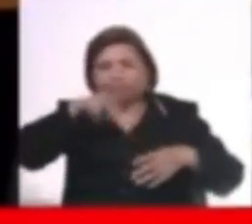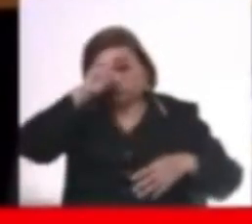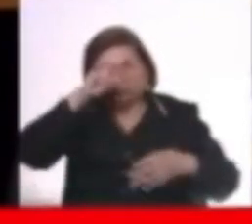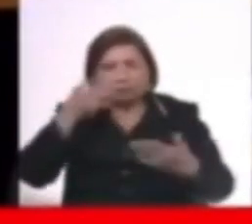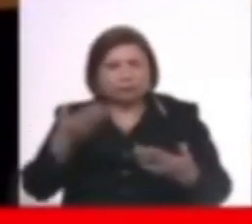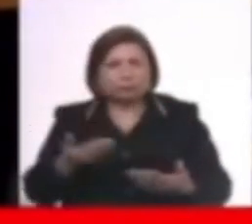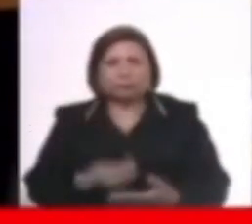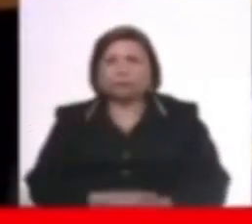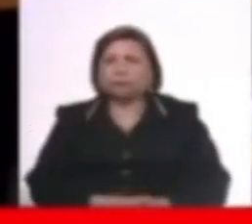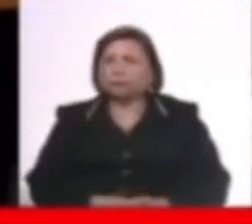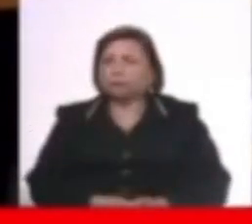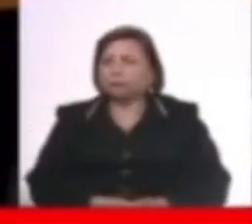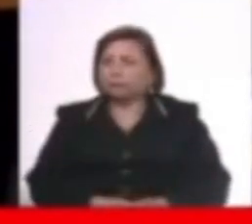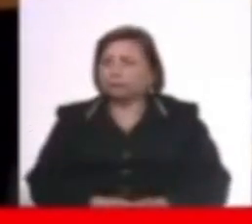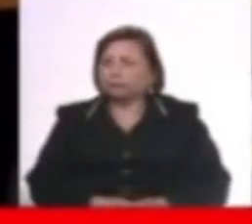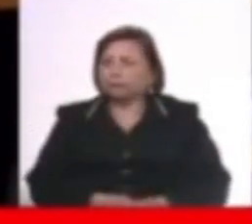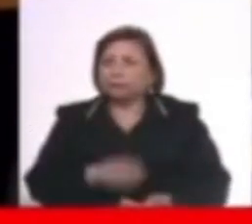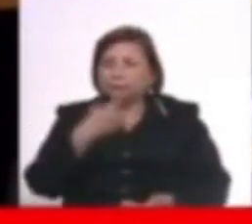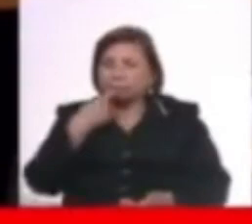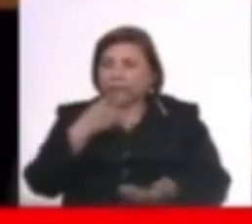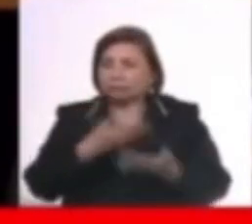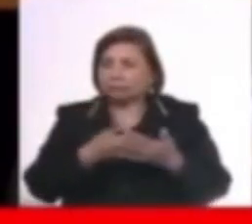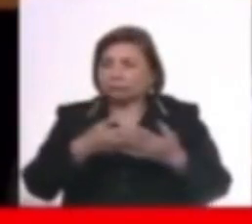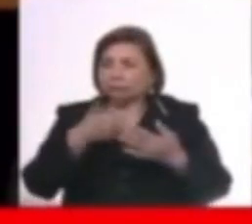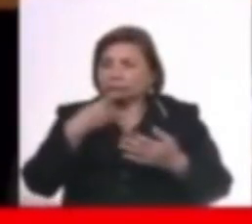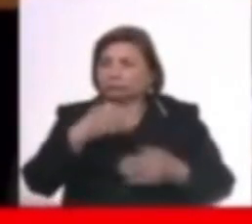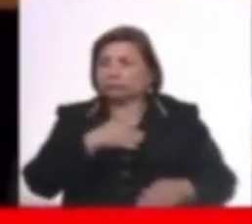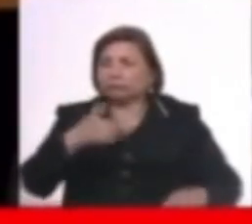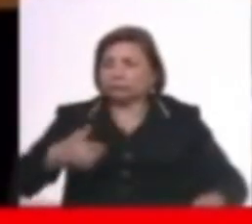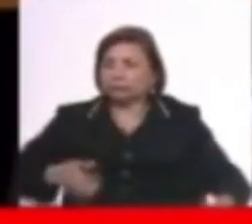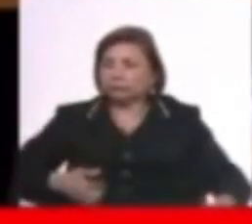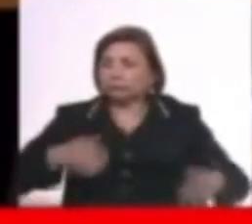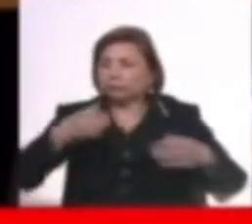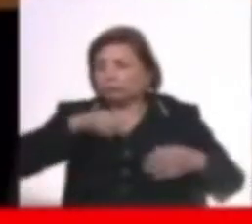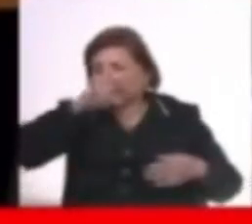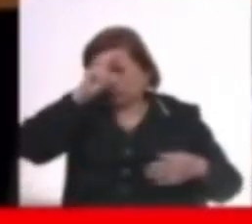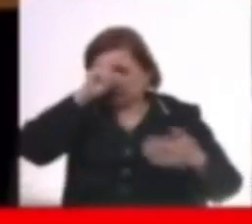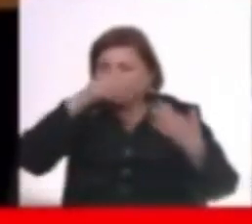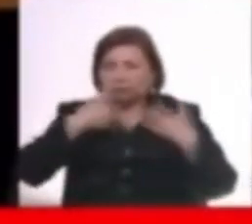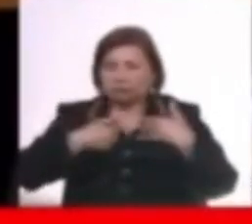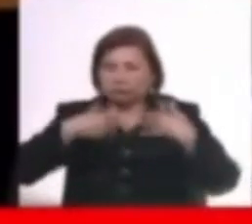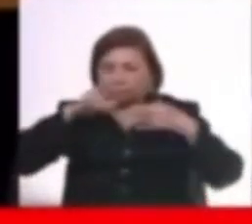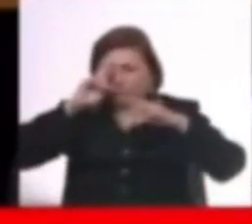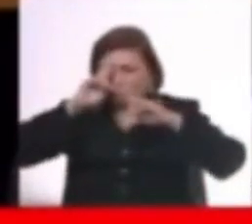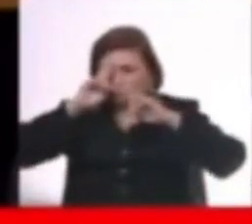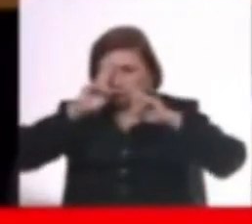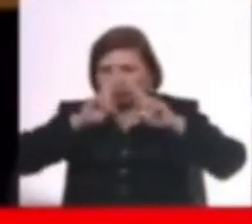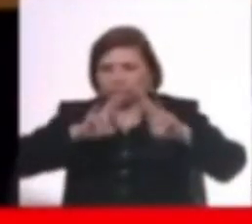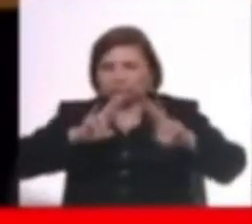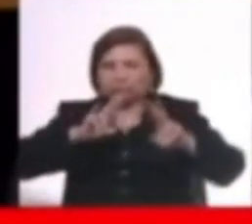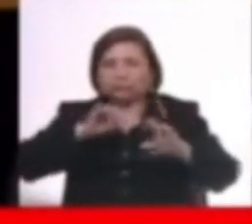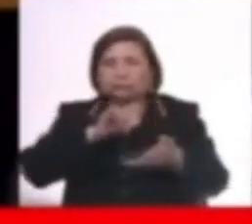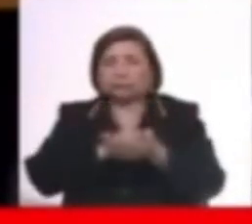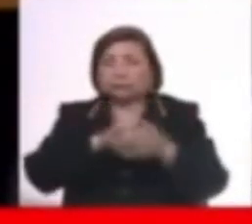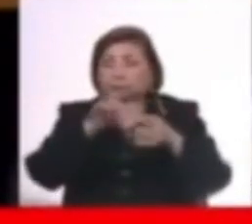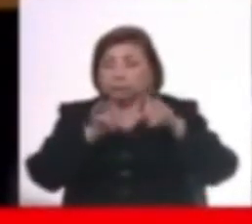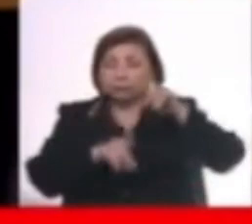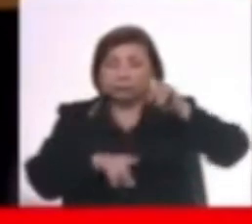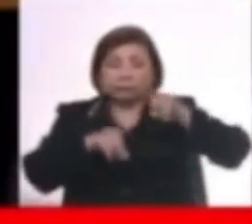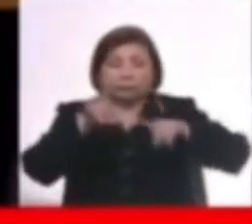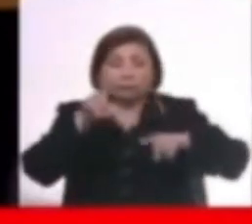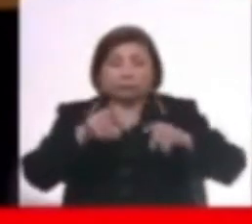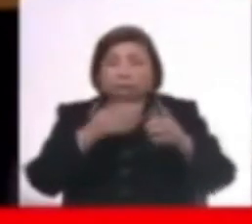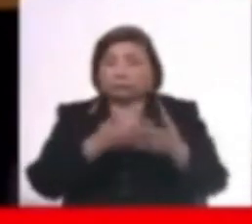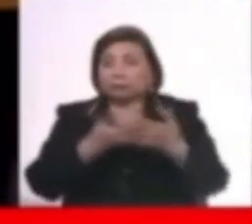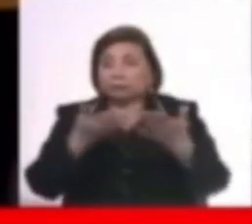presidente y en ese sentido señora presidenta creo que el Perú tiene que hacerse respetar si alguna prioridad